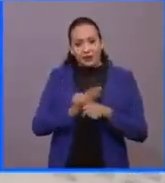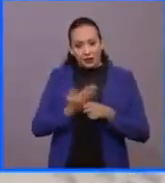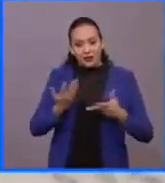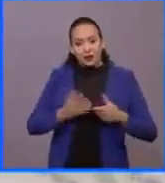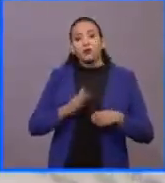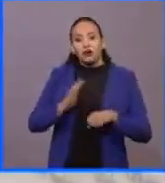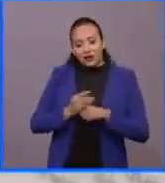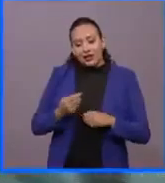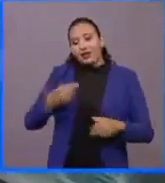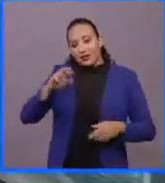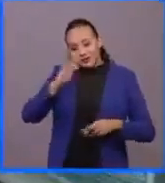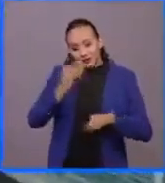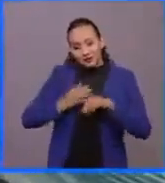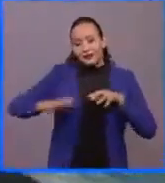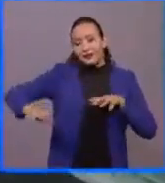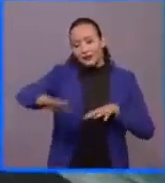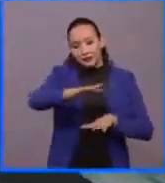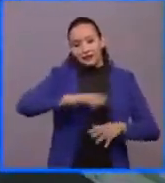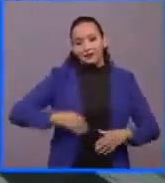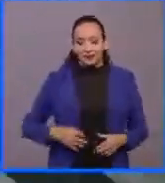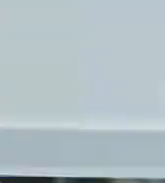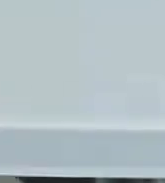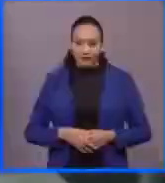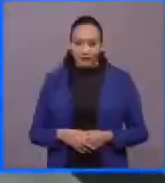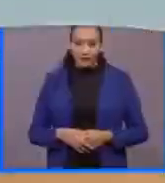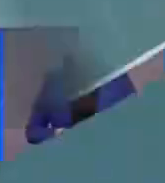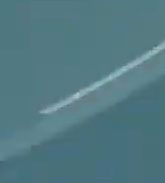previo del asunto reclamado.